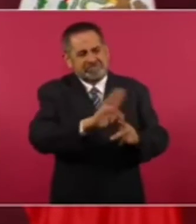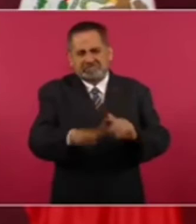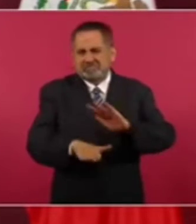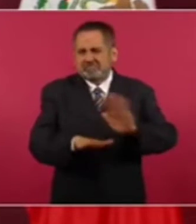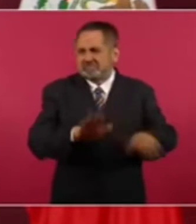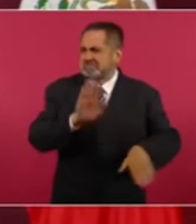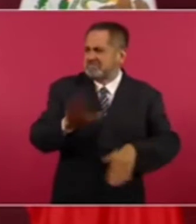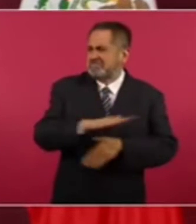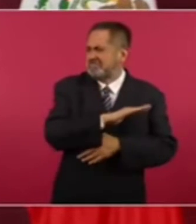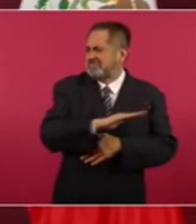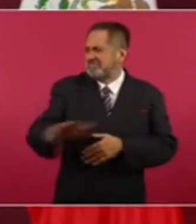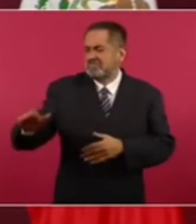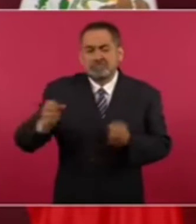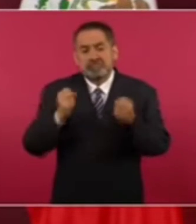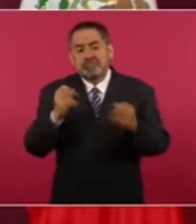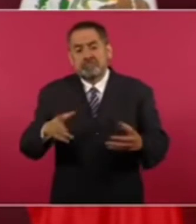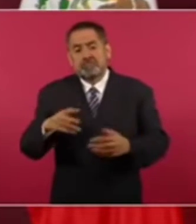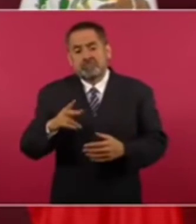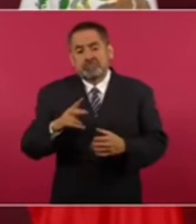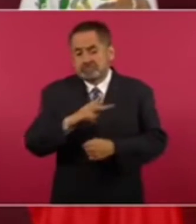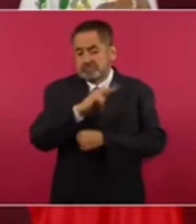en el país.